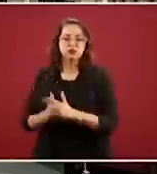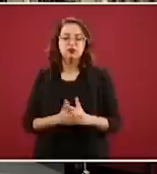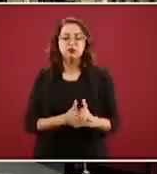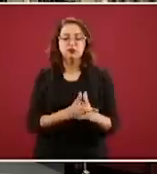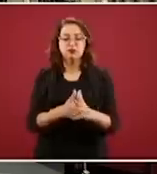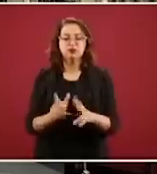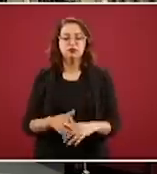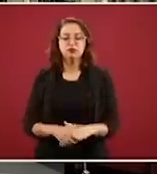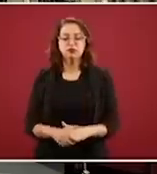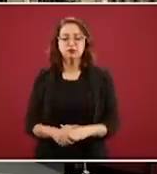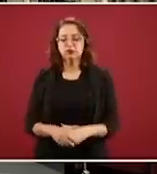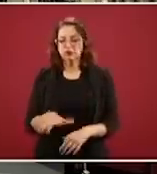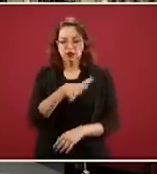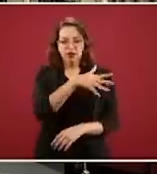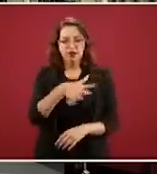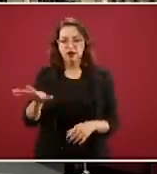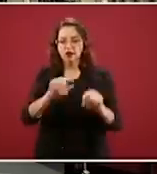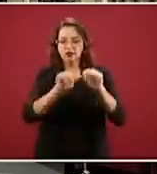en general.